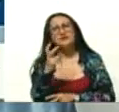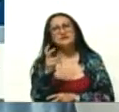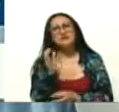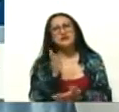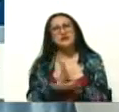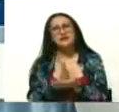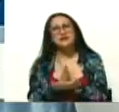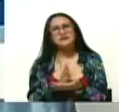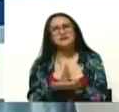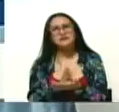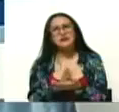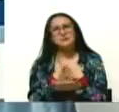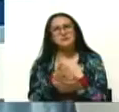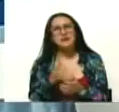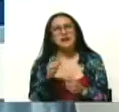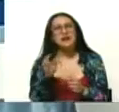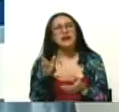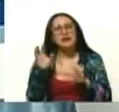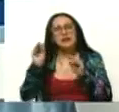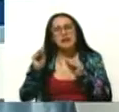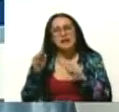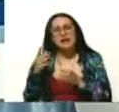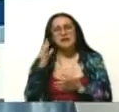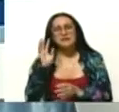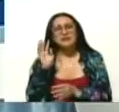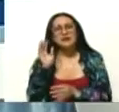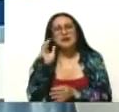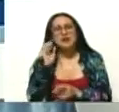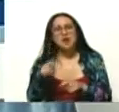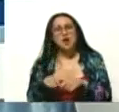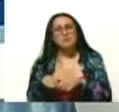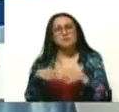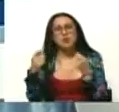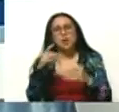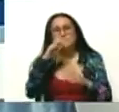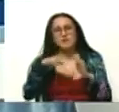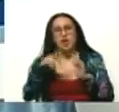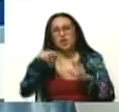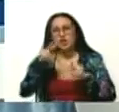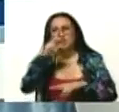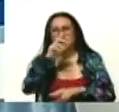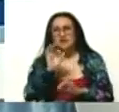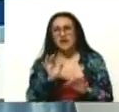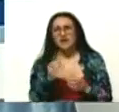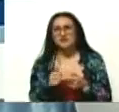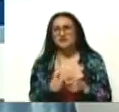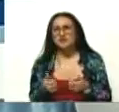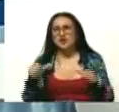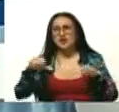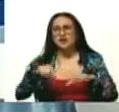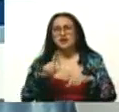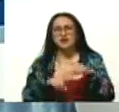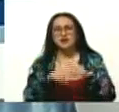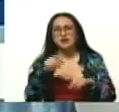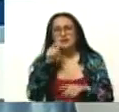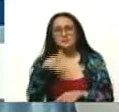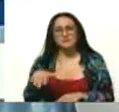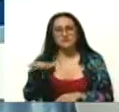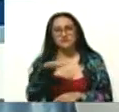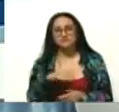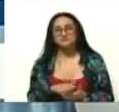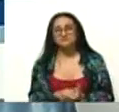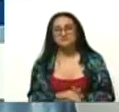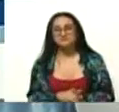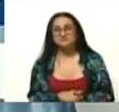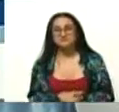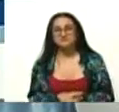simplemente a la pedofilia, al femicidio, a la infidelidad, a la destrucción del amor y de la sociedad? O sea,